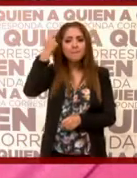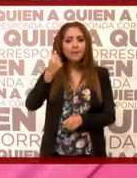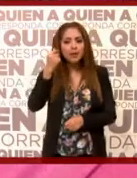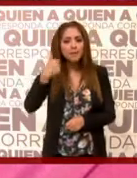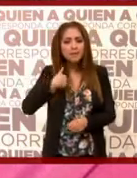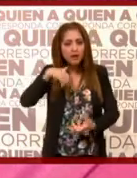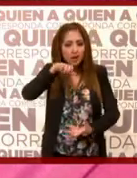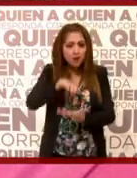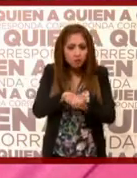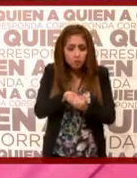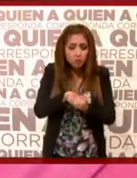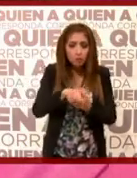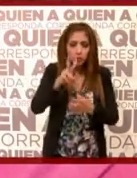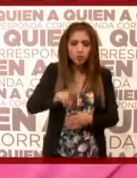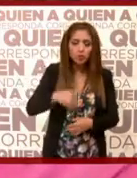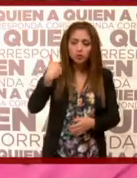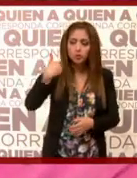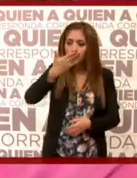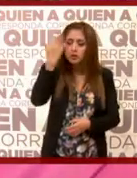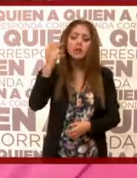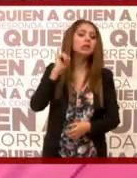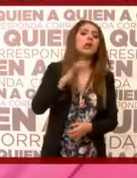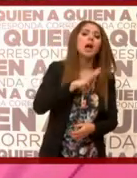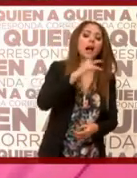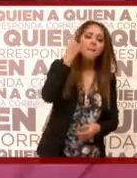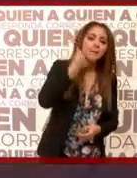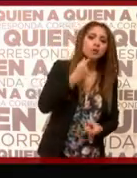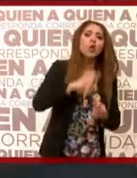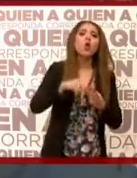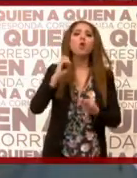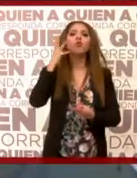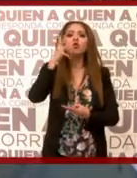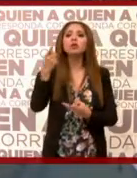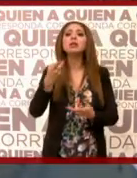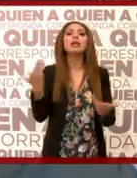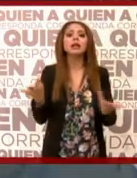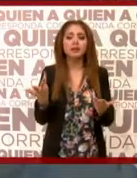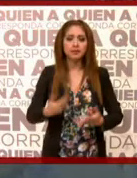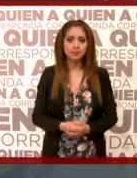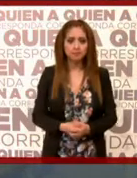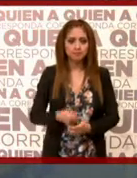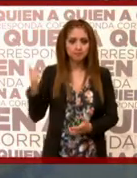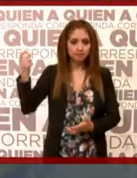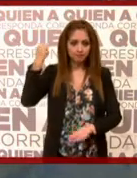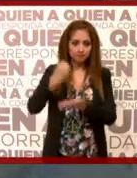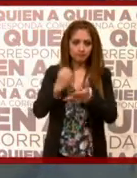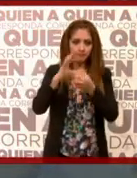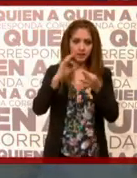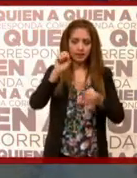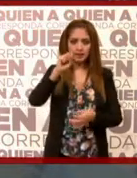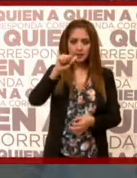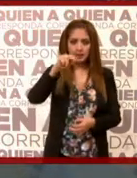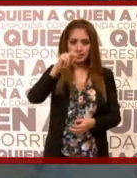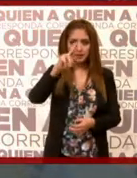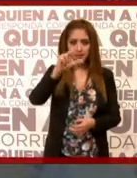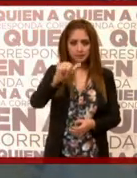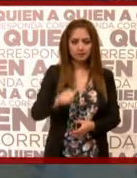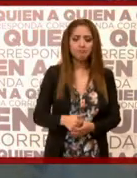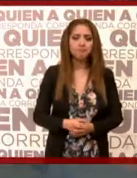Porque ahorita no sé si va a quedar pensionado o qué va a pasar. Para quien corresponda, Sandra Ortiz.